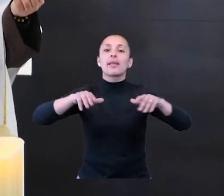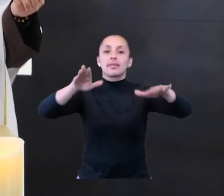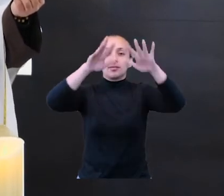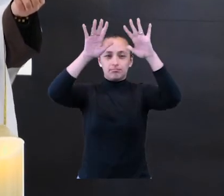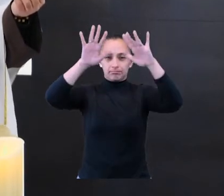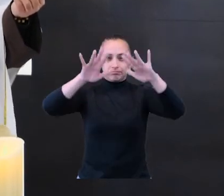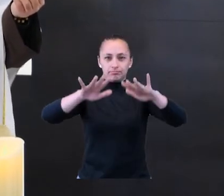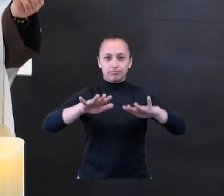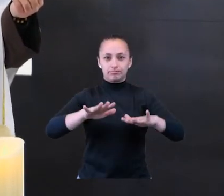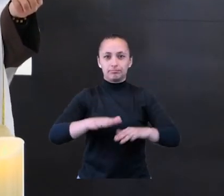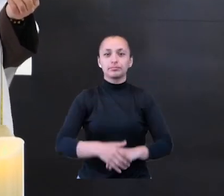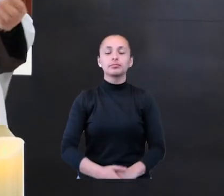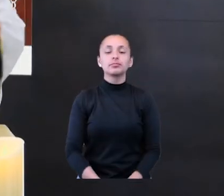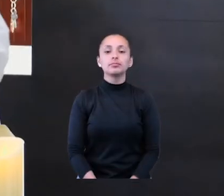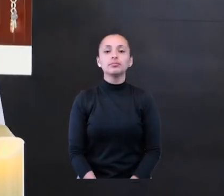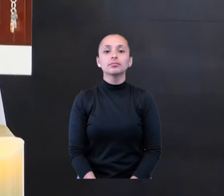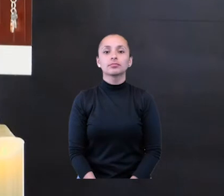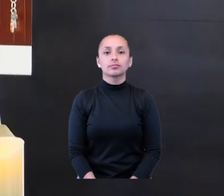bendiciones